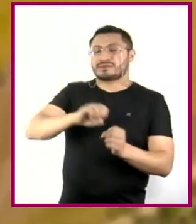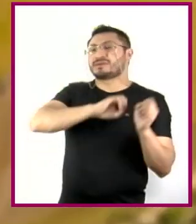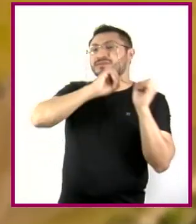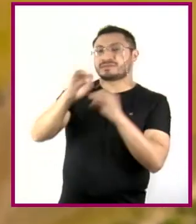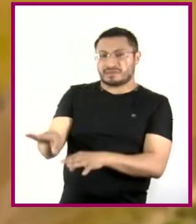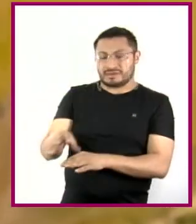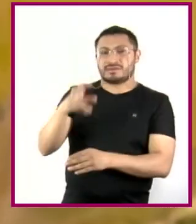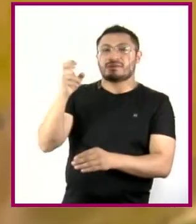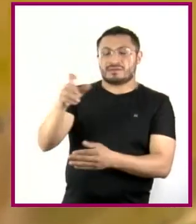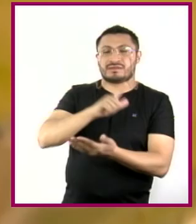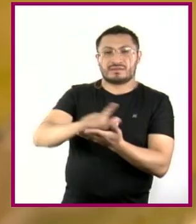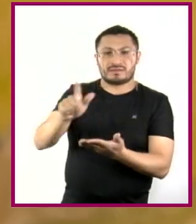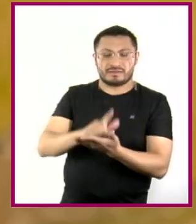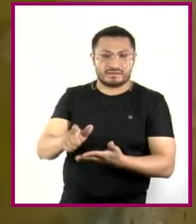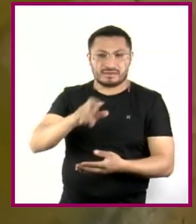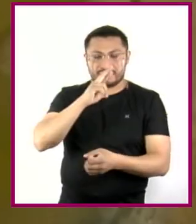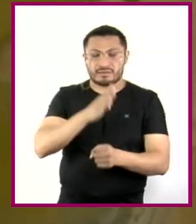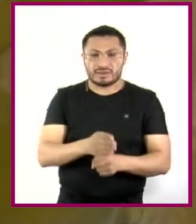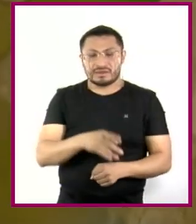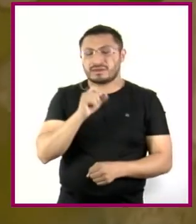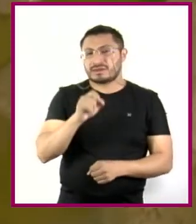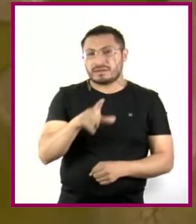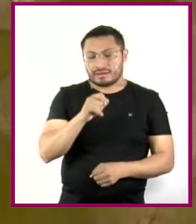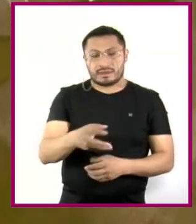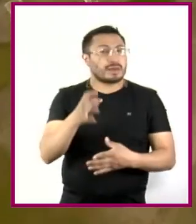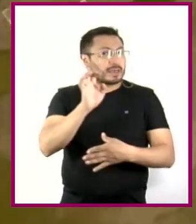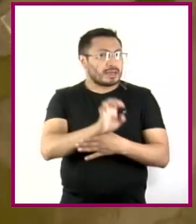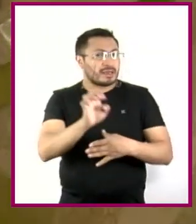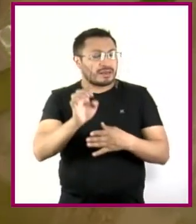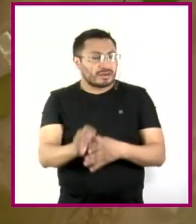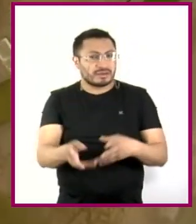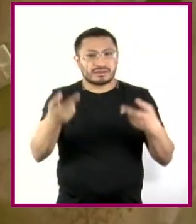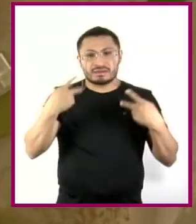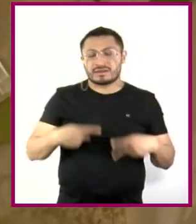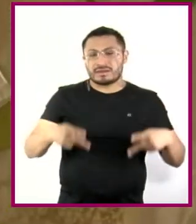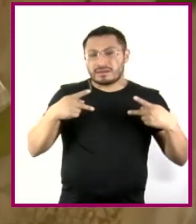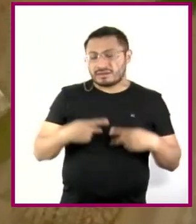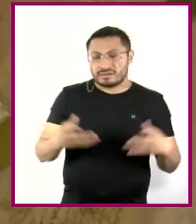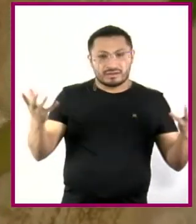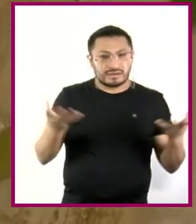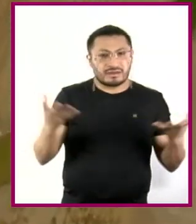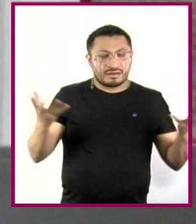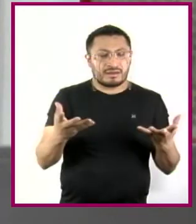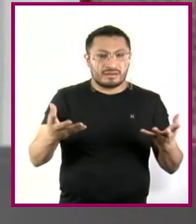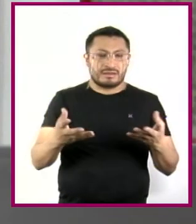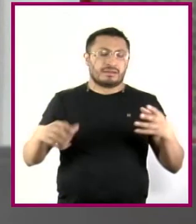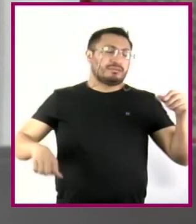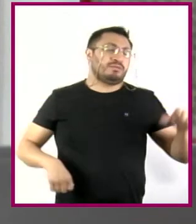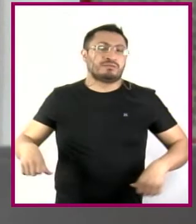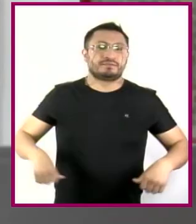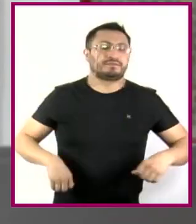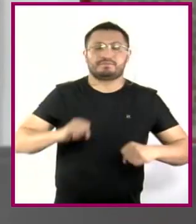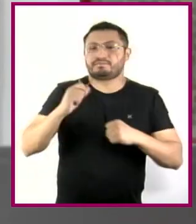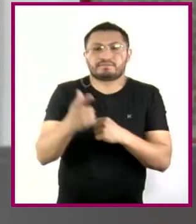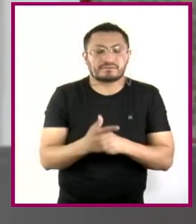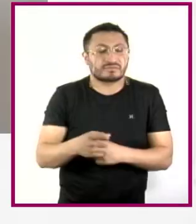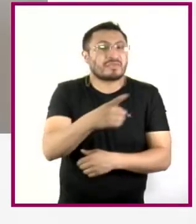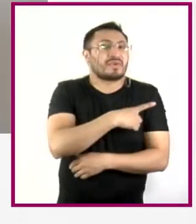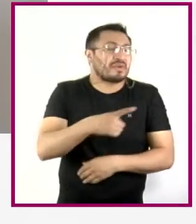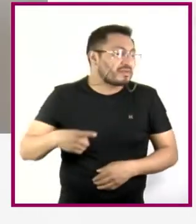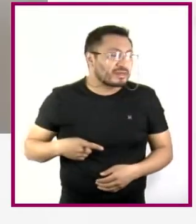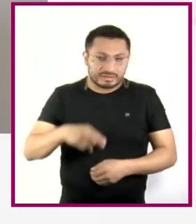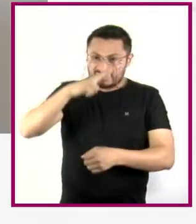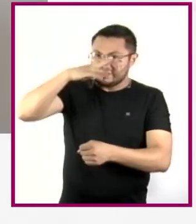pretende es que sea el potencial contaminador, o sea, el que va a llevar a cabo una obra o una actividad, el que debe cargar